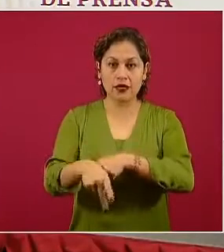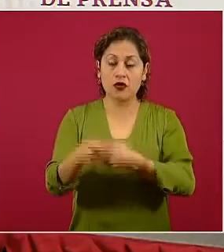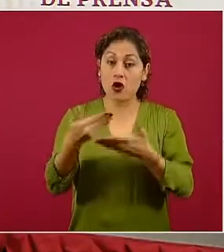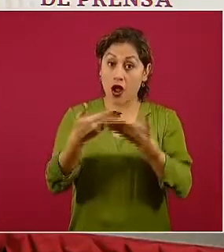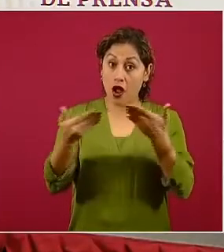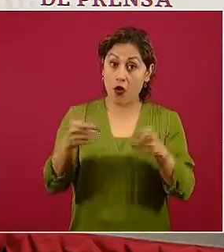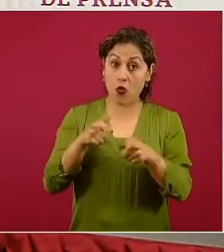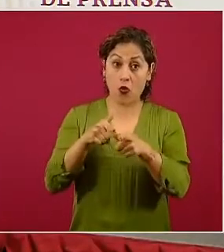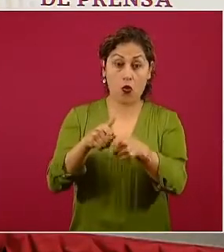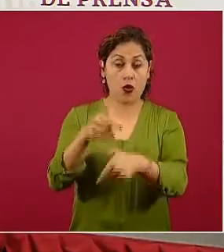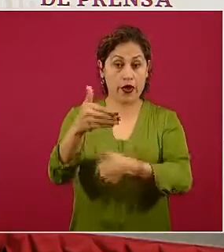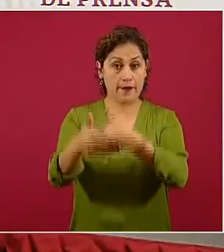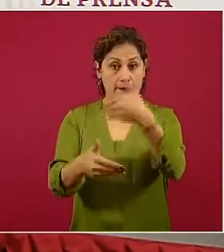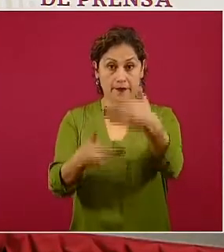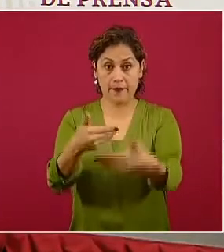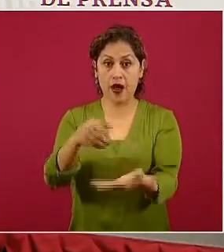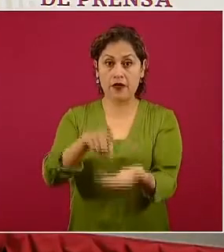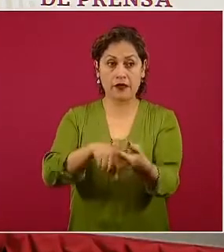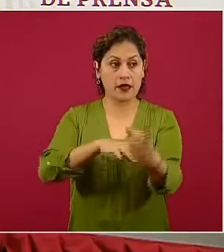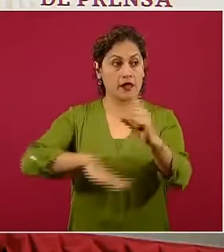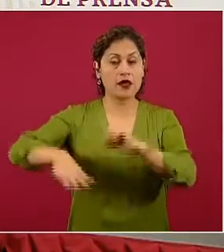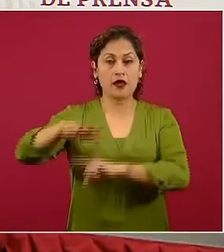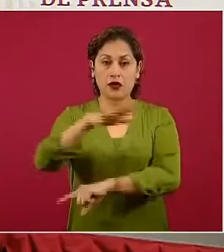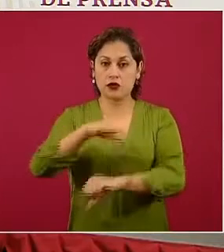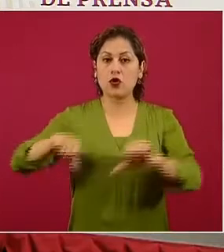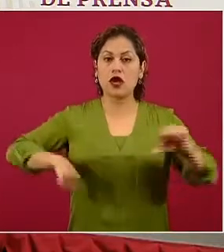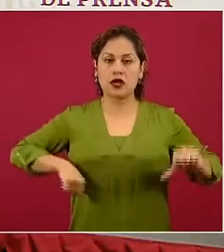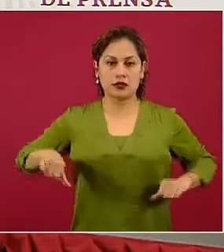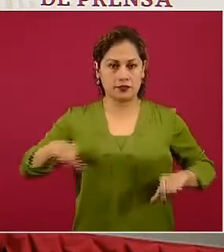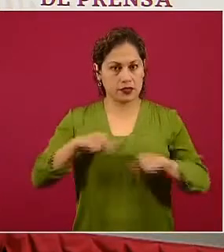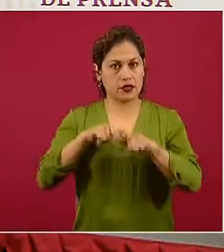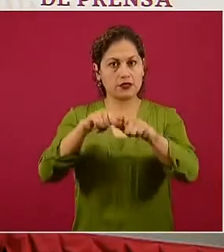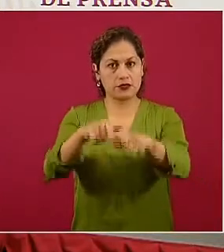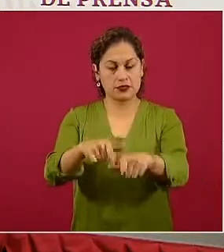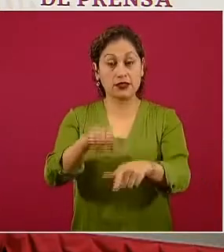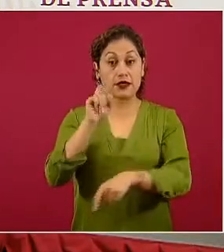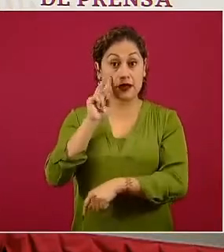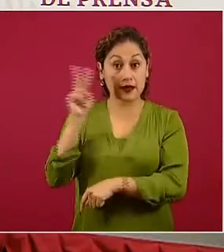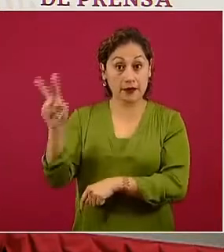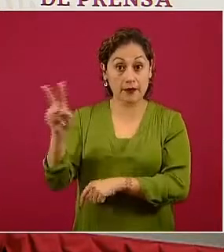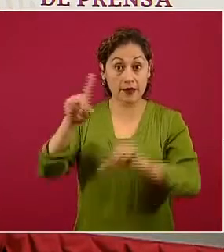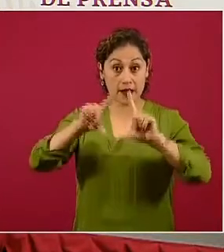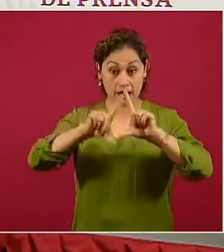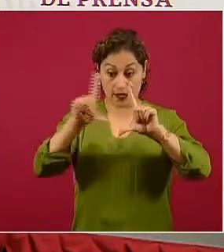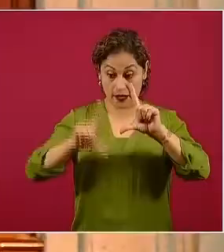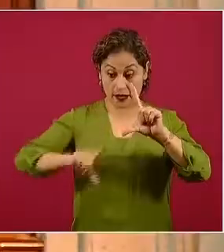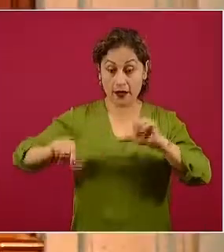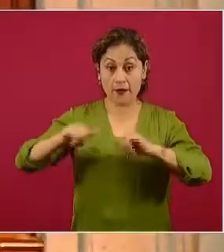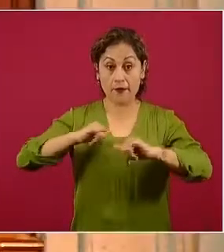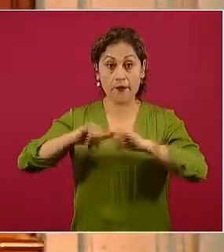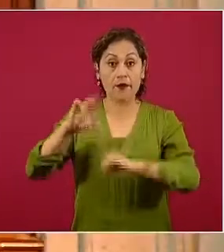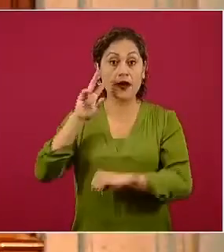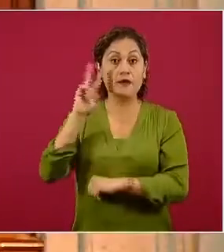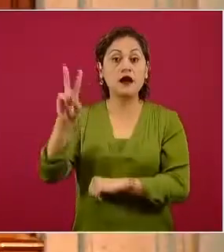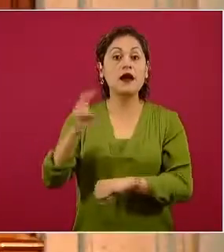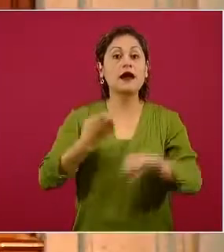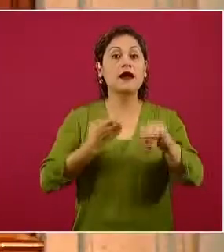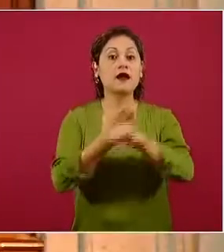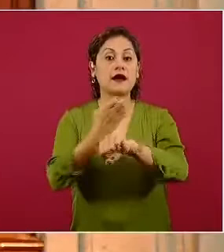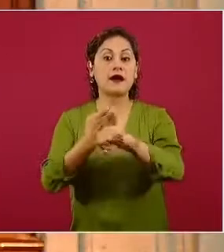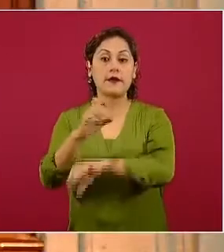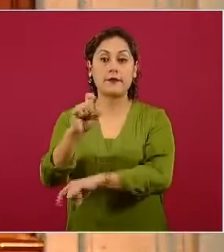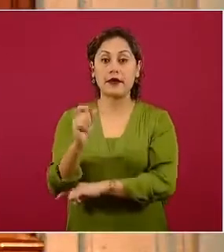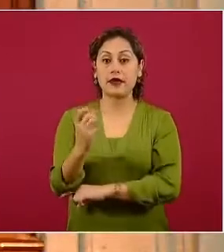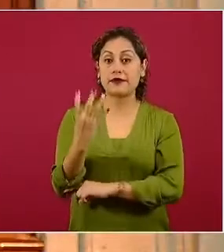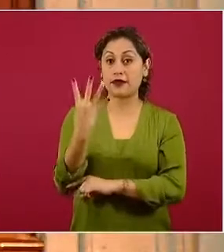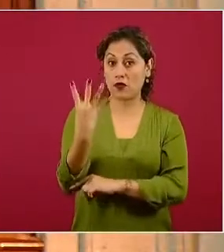continúa implementando estas medidas. Así también podemos ver que en el mapa hay 24 entidades federativas que están